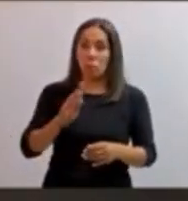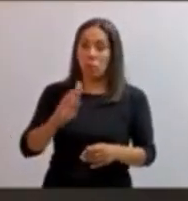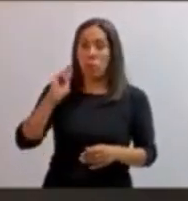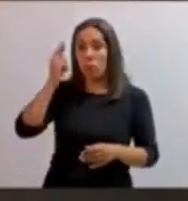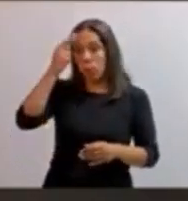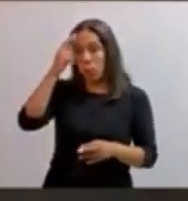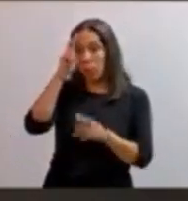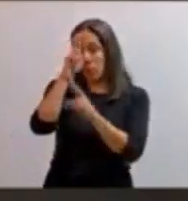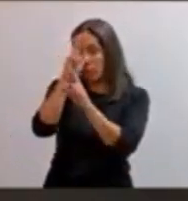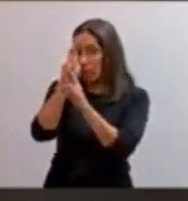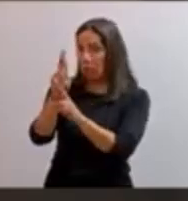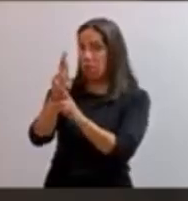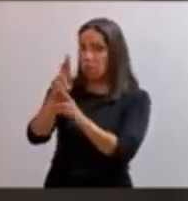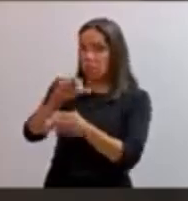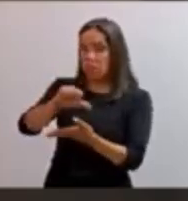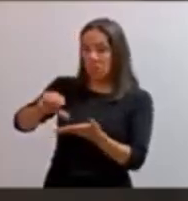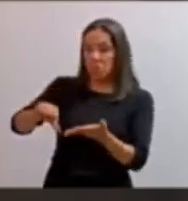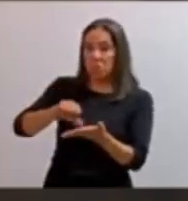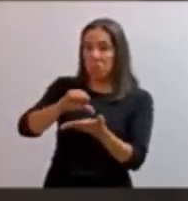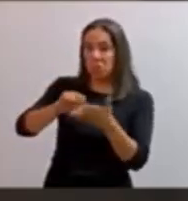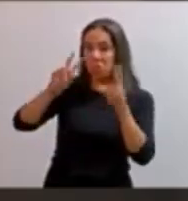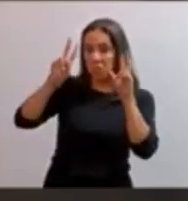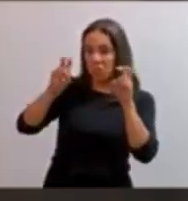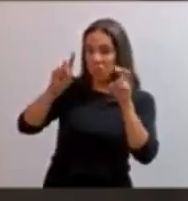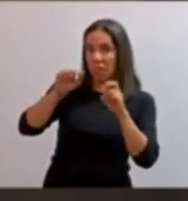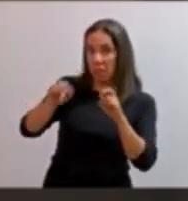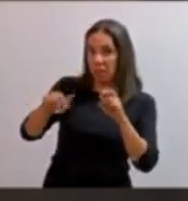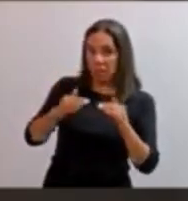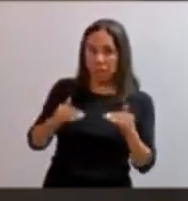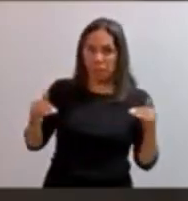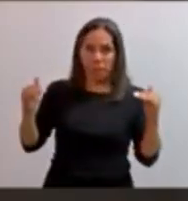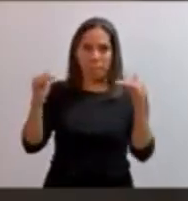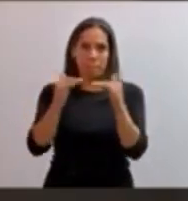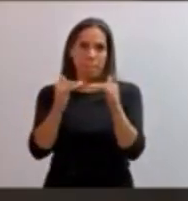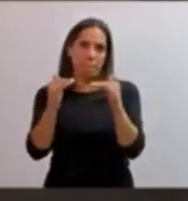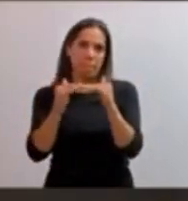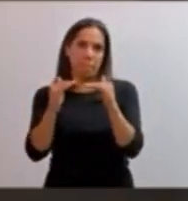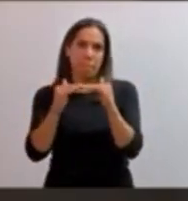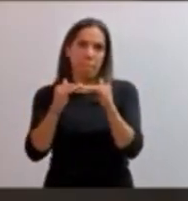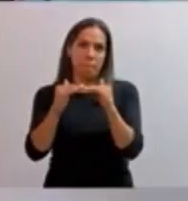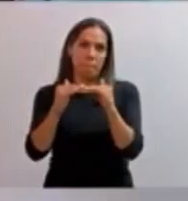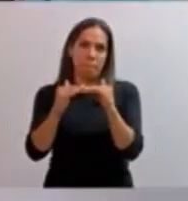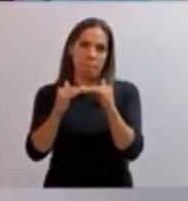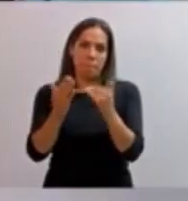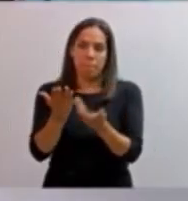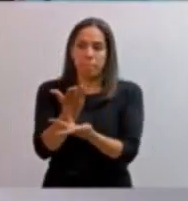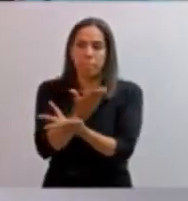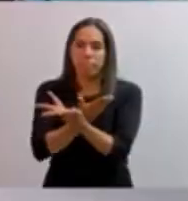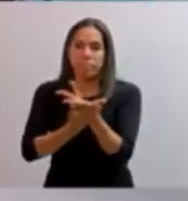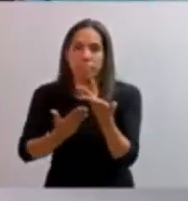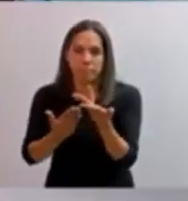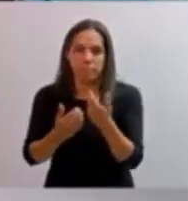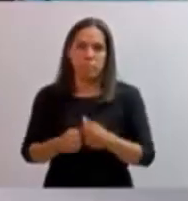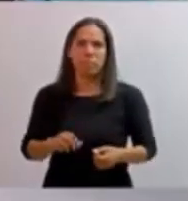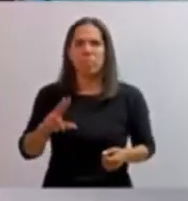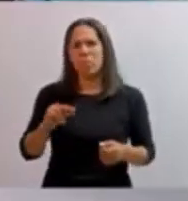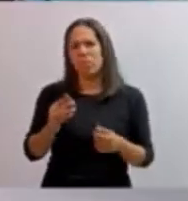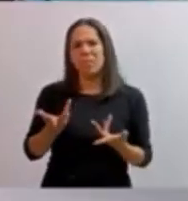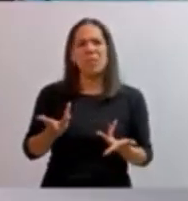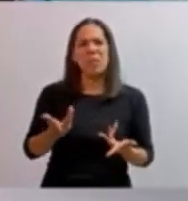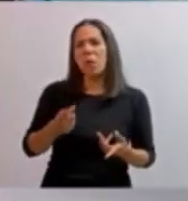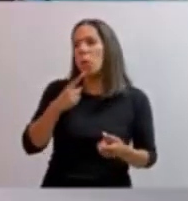centrado en la interacción entre iguales, un diálogo que no significa una charla